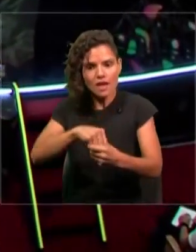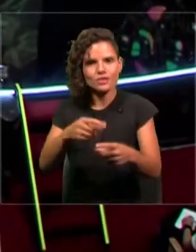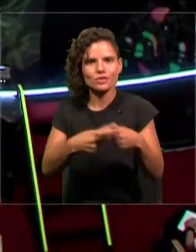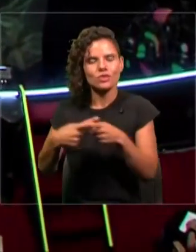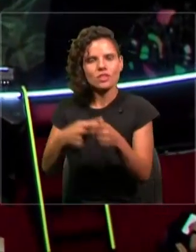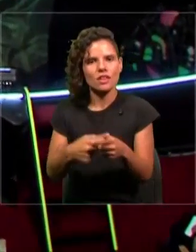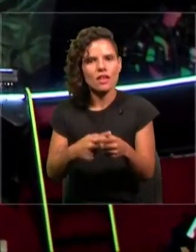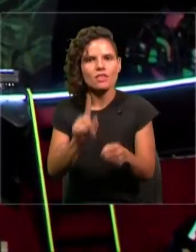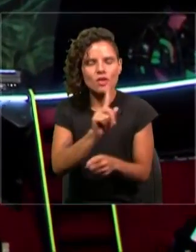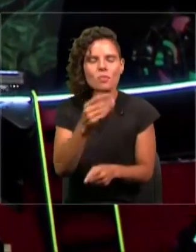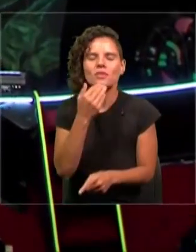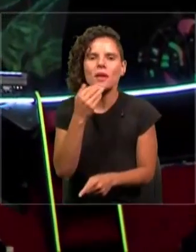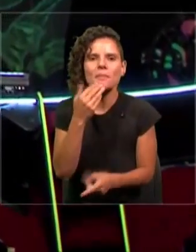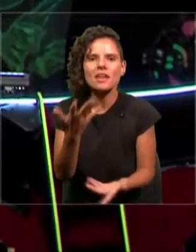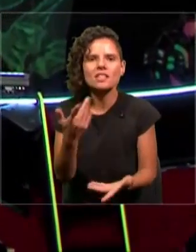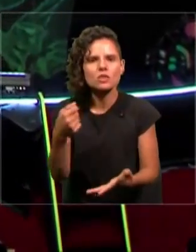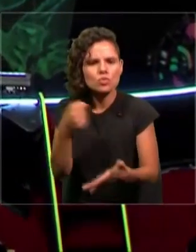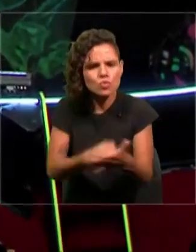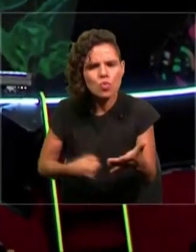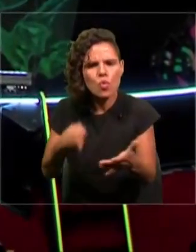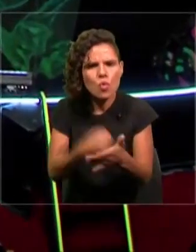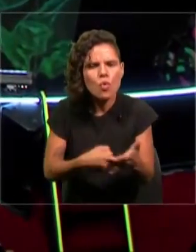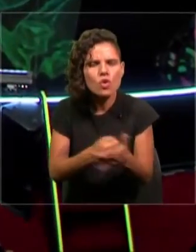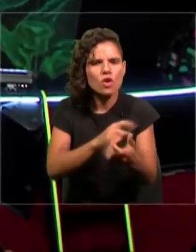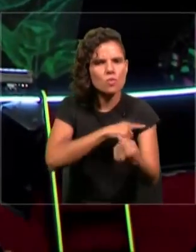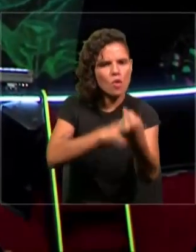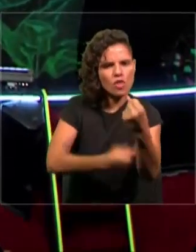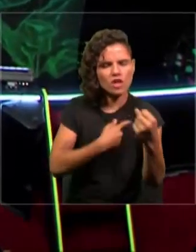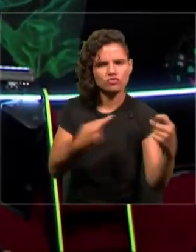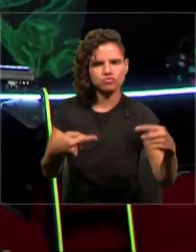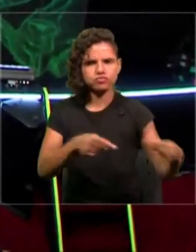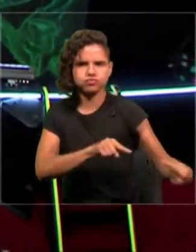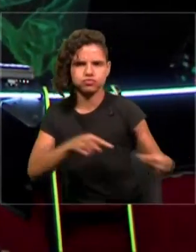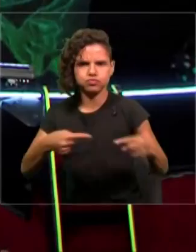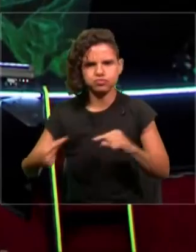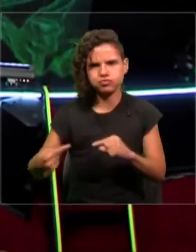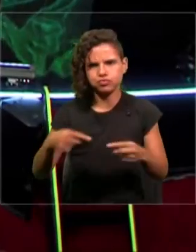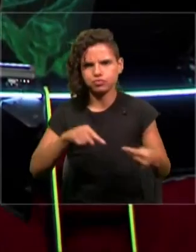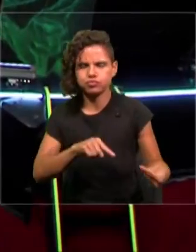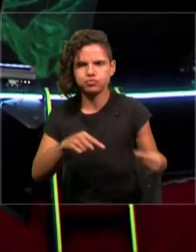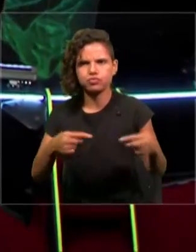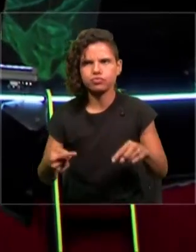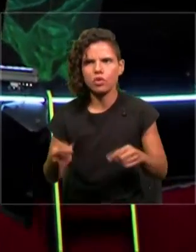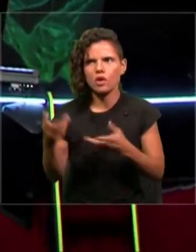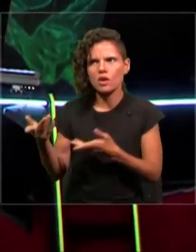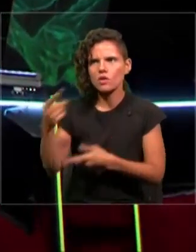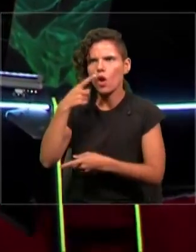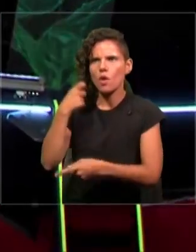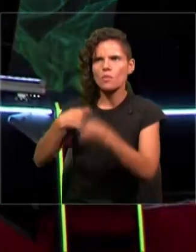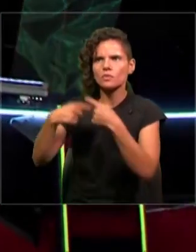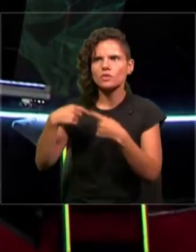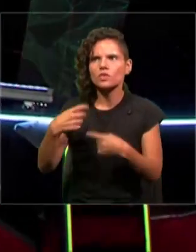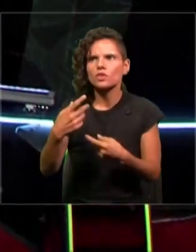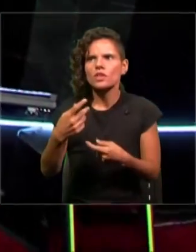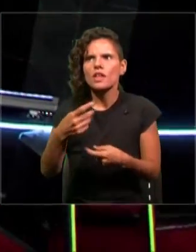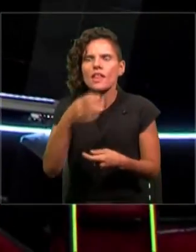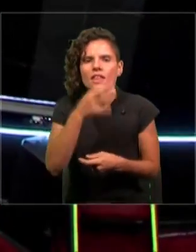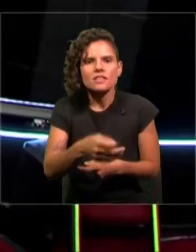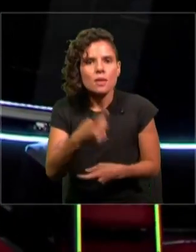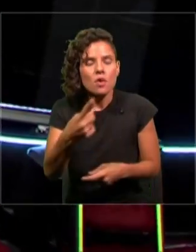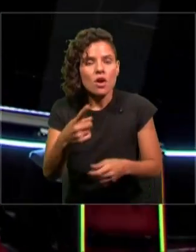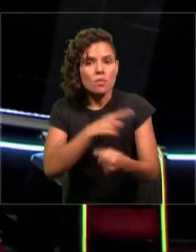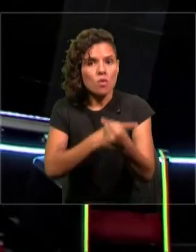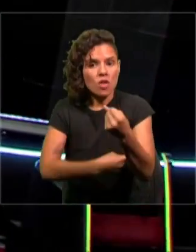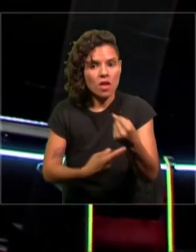el conflicto es la lucha por el poder. Y a mí me parece muy interesante lo que decía Fernando, porque la lucha por el poder es también la